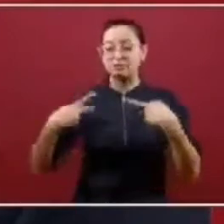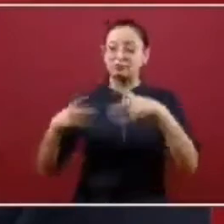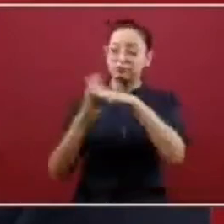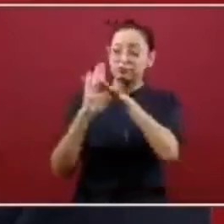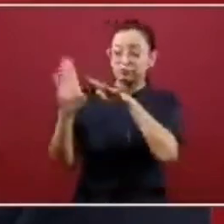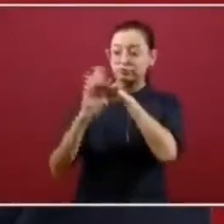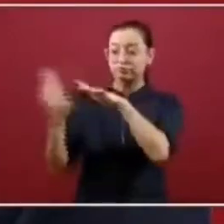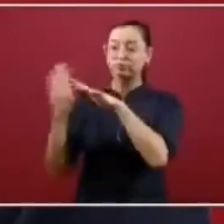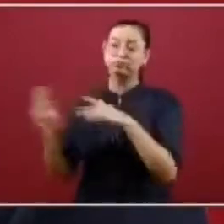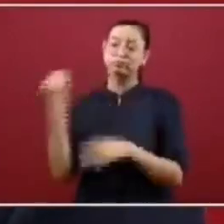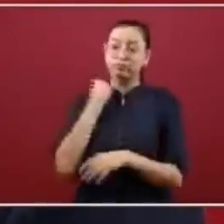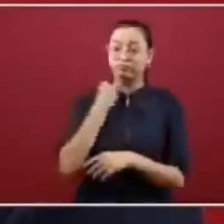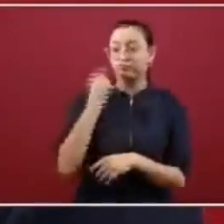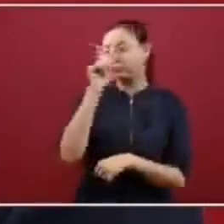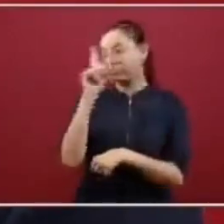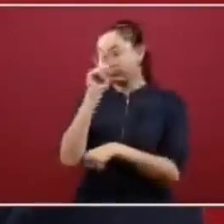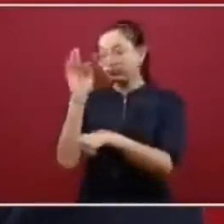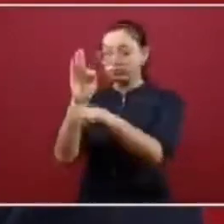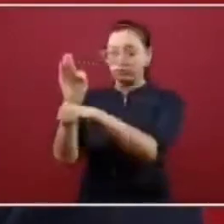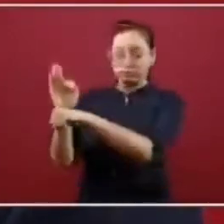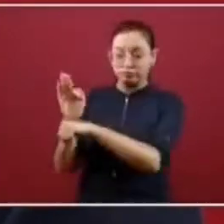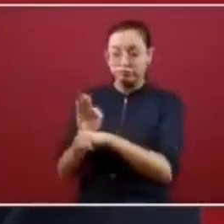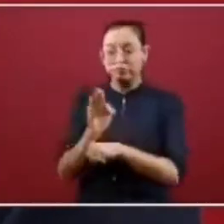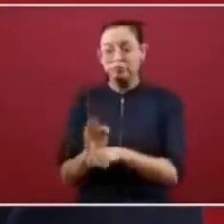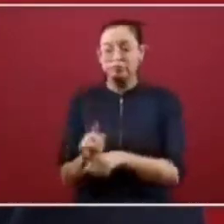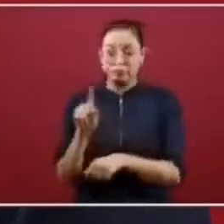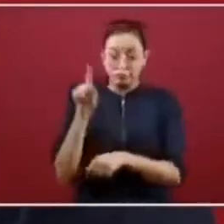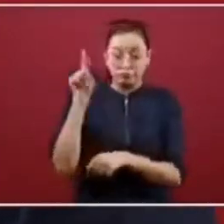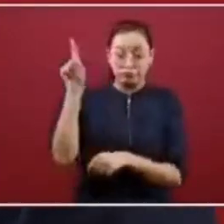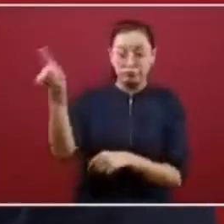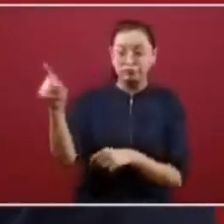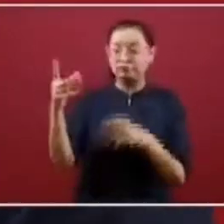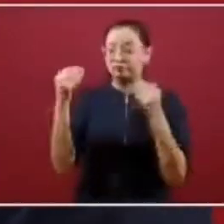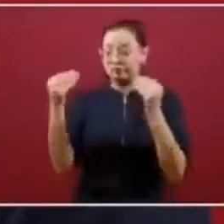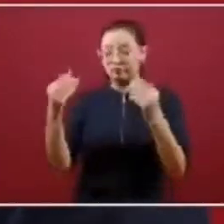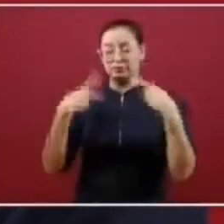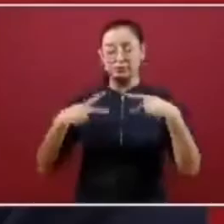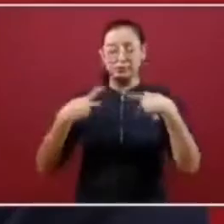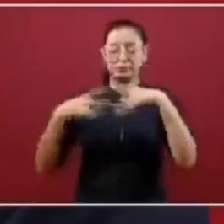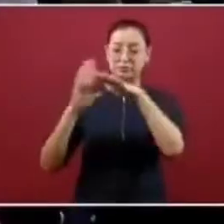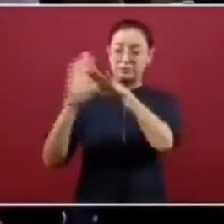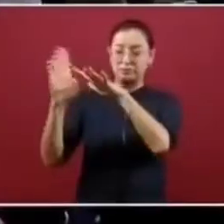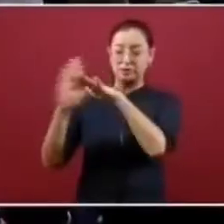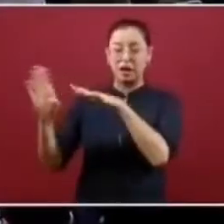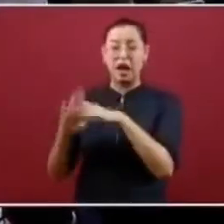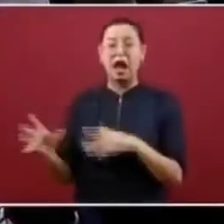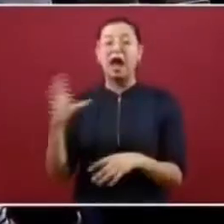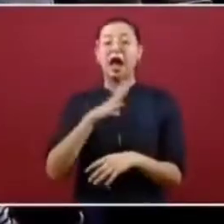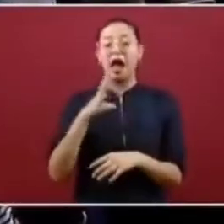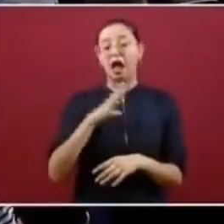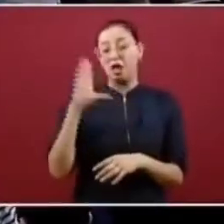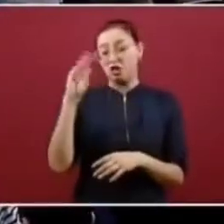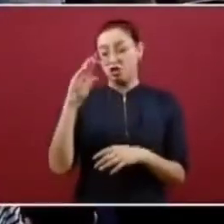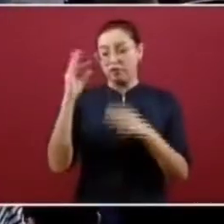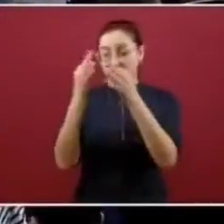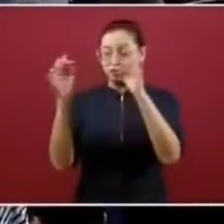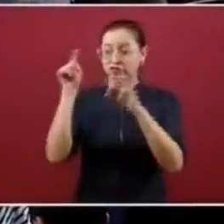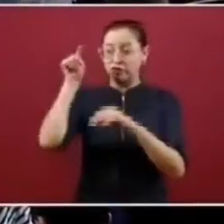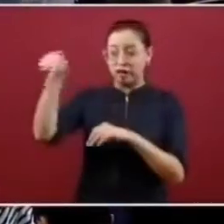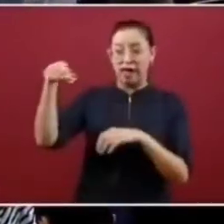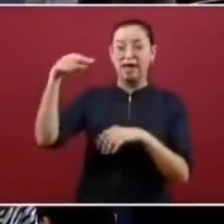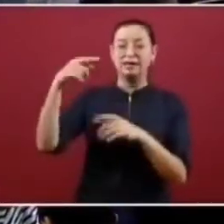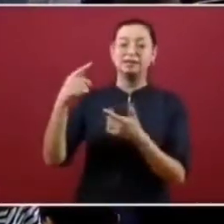migrantes. La ciudad de Houston tiene una gran cantidad de migrantes. De hecho, hay 90 consulados de todo el